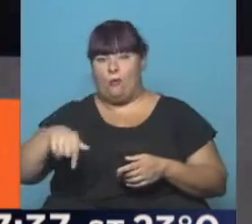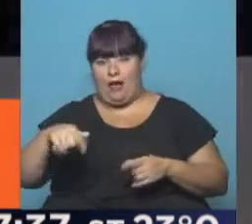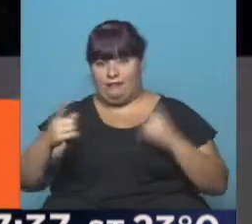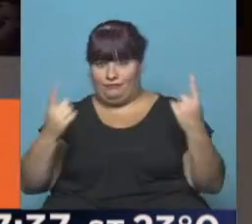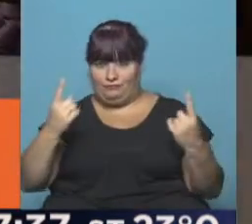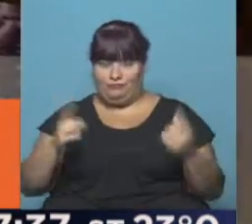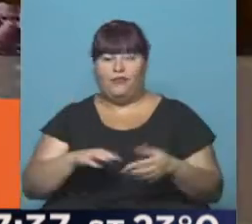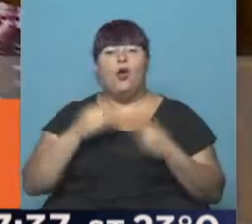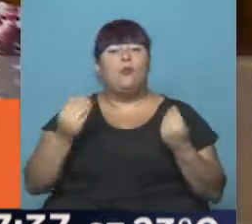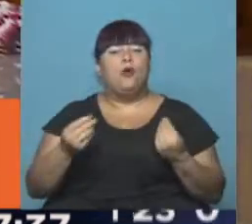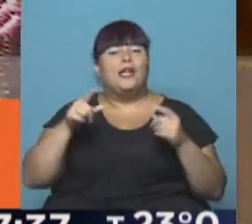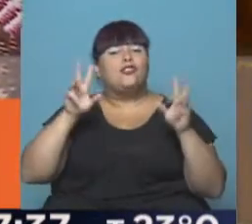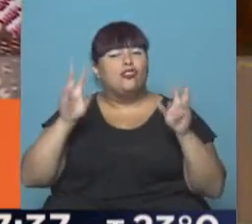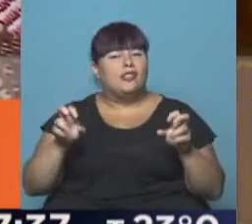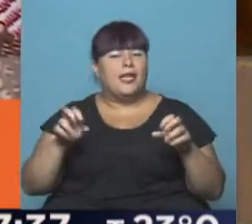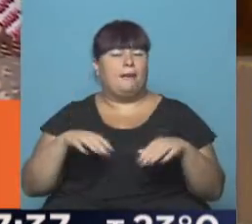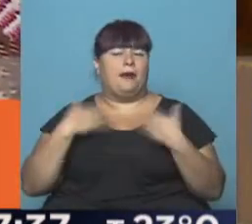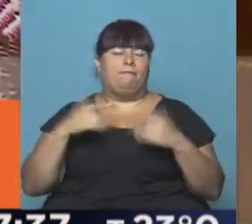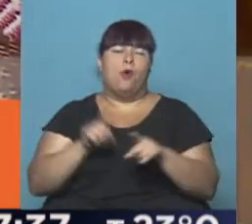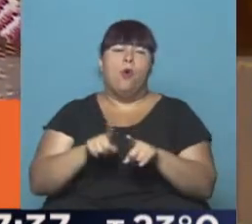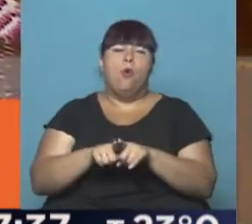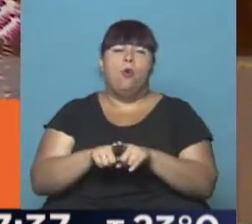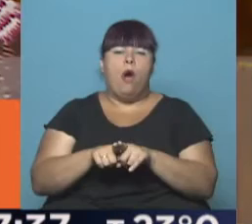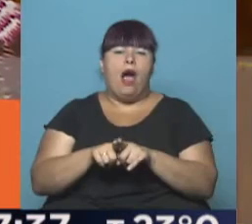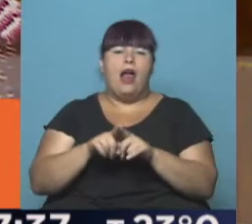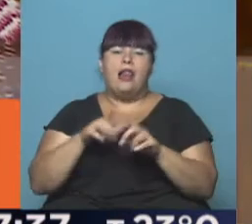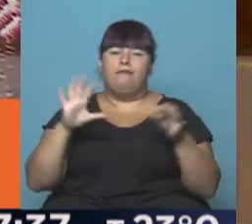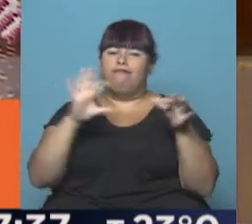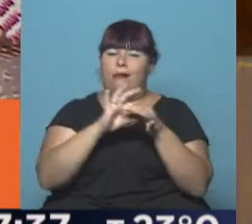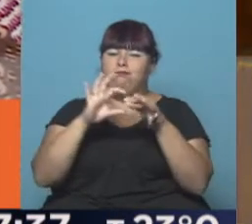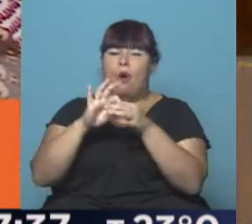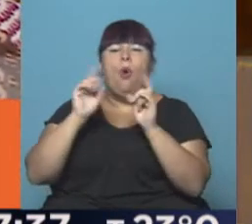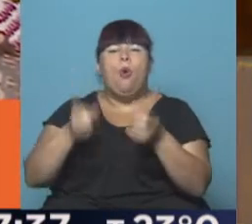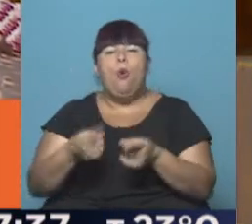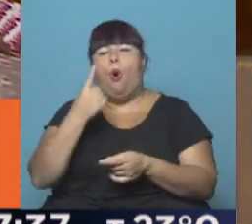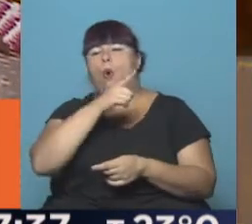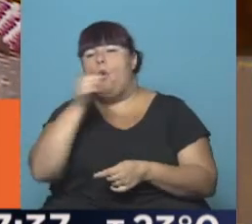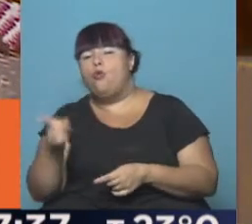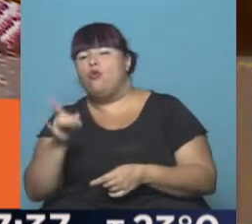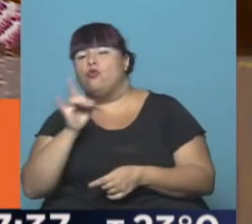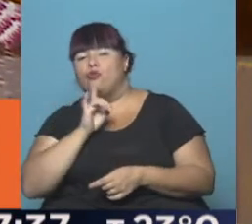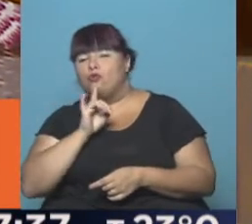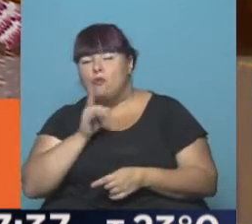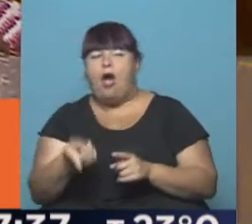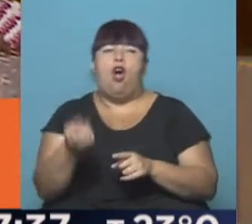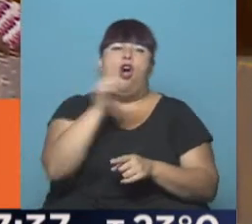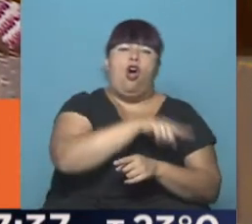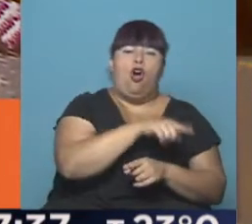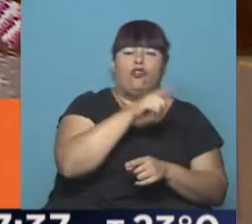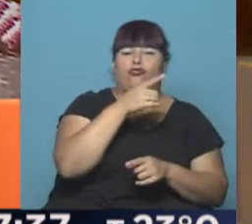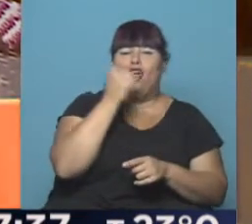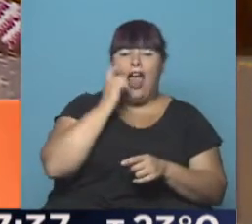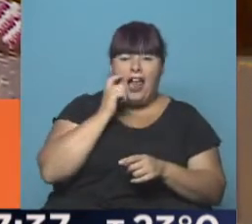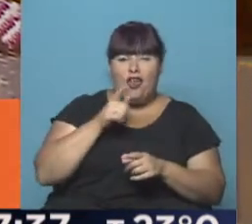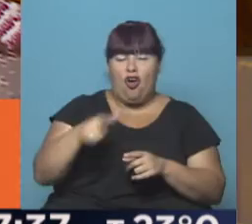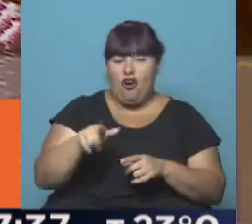Tucumán, porque son causas, digamos, que están enlazadas. Por más que una haya sido hecha en Tucumán, cometido